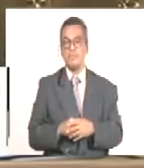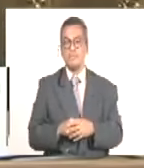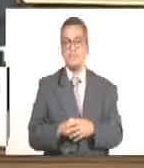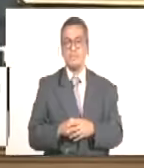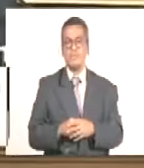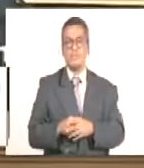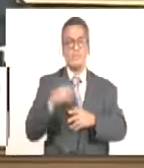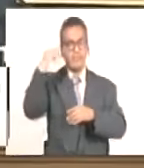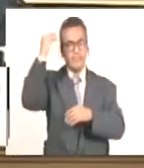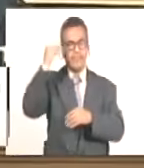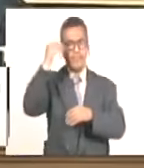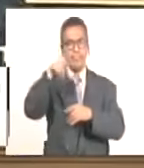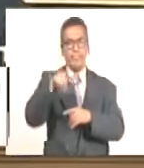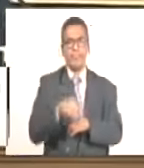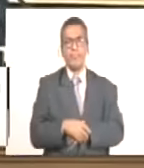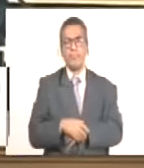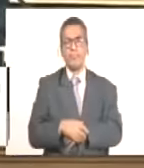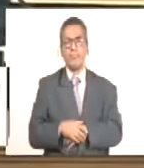En consideración.